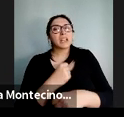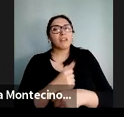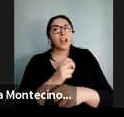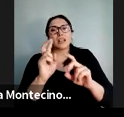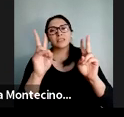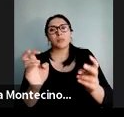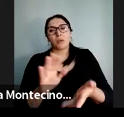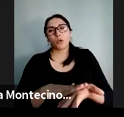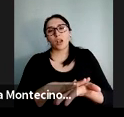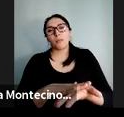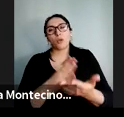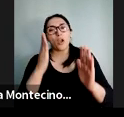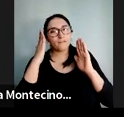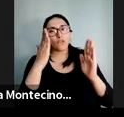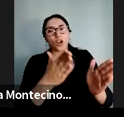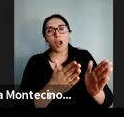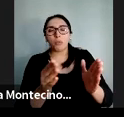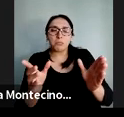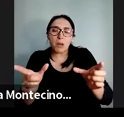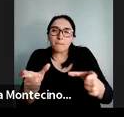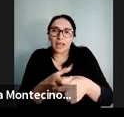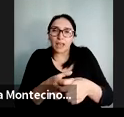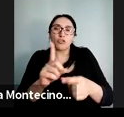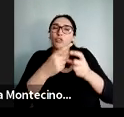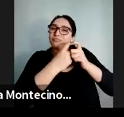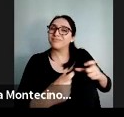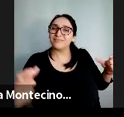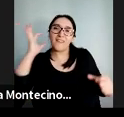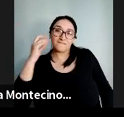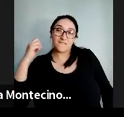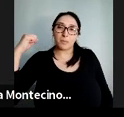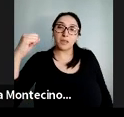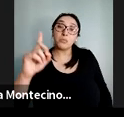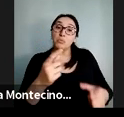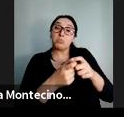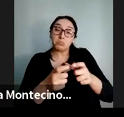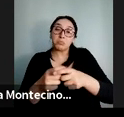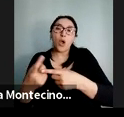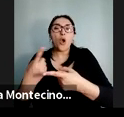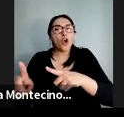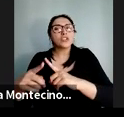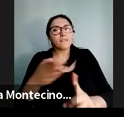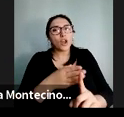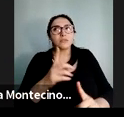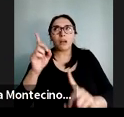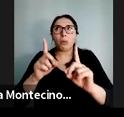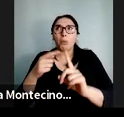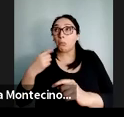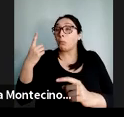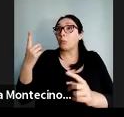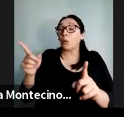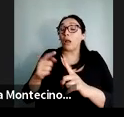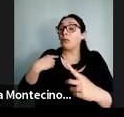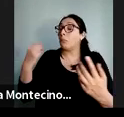como, más enfocados, más pequeños, para poder también saber qué otro tipo de violencia a lo mejor se nos estaban pasando por alto.